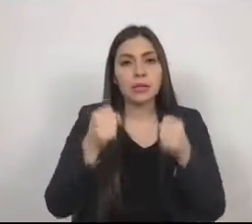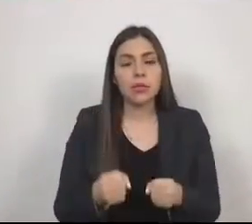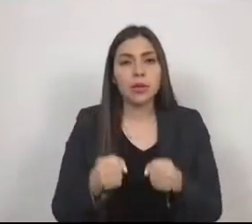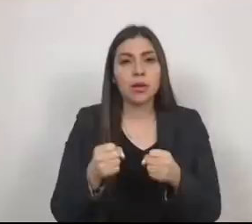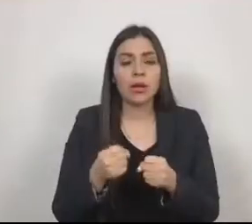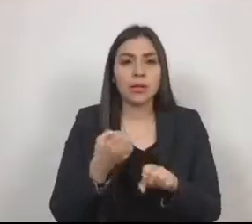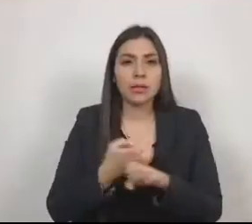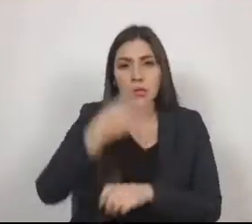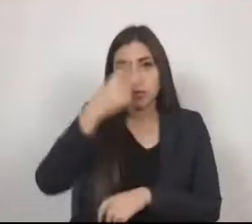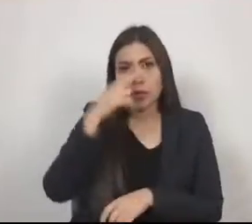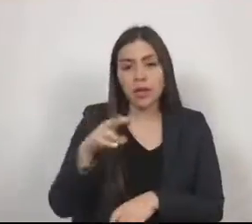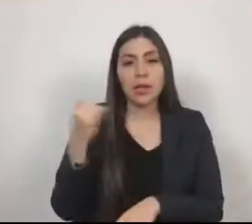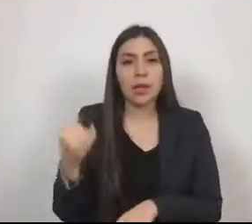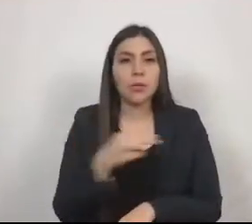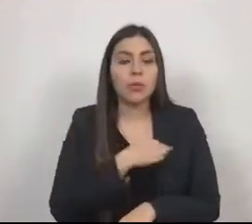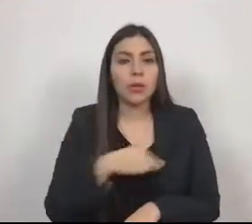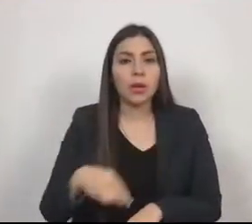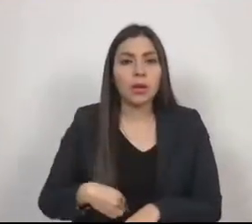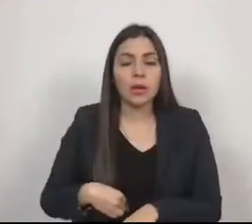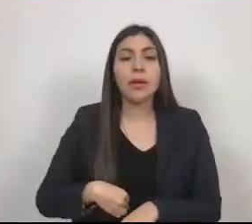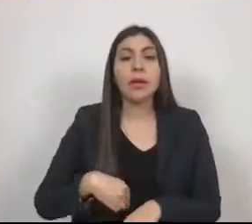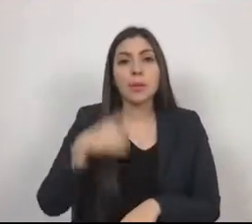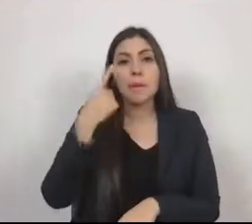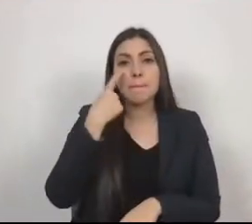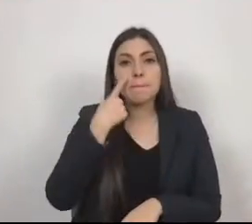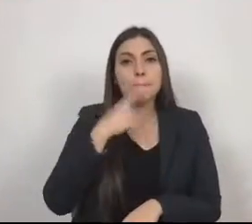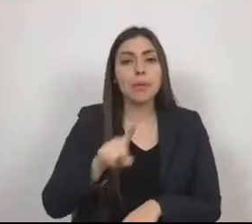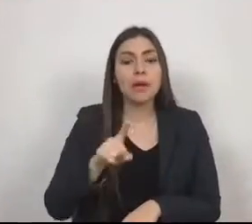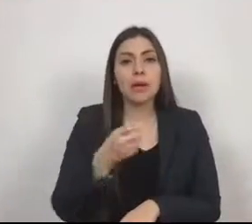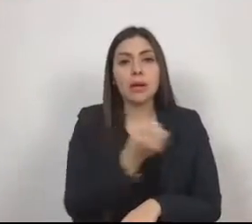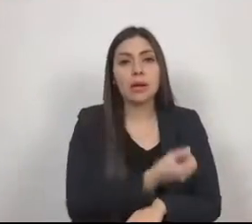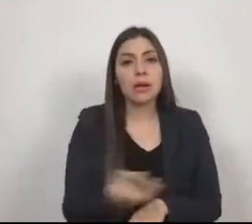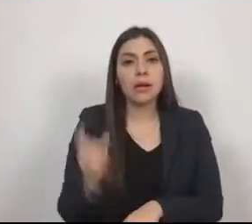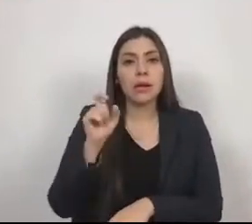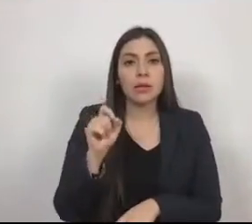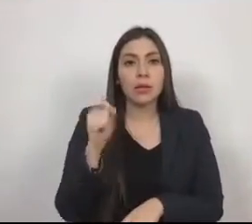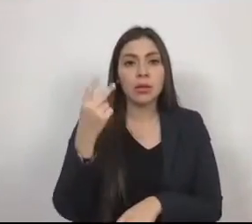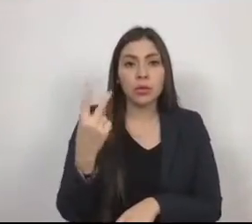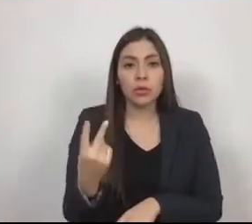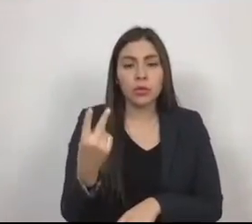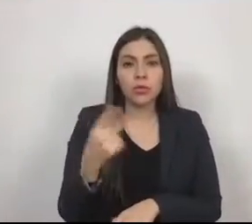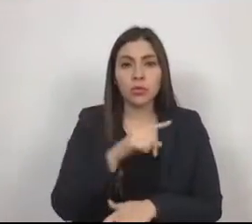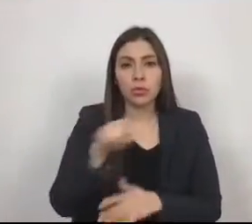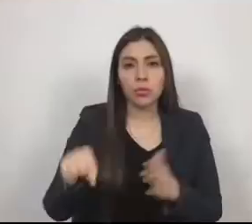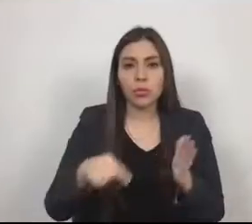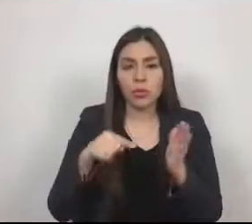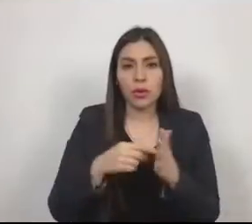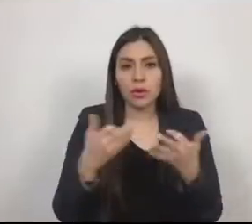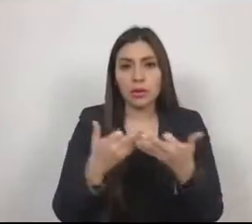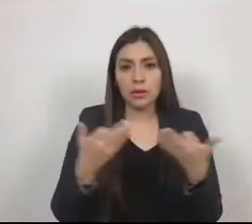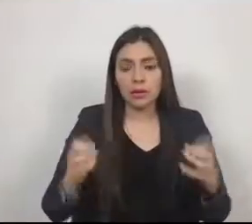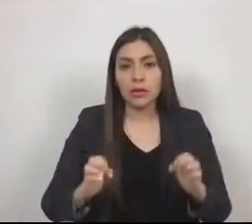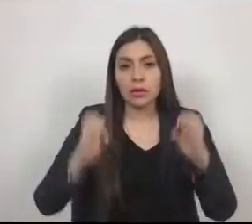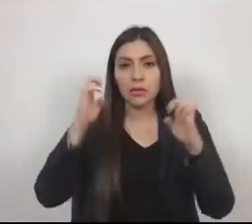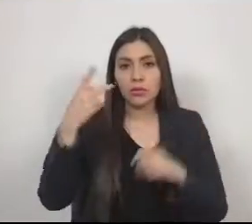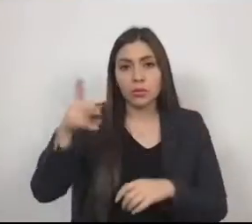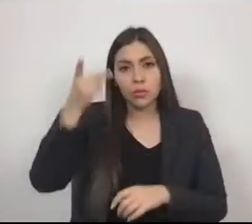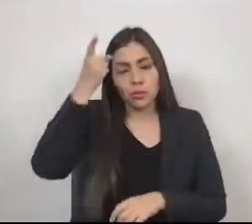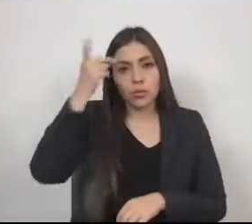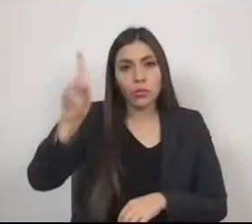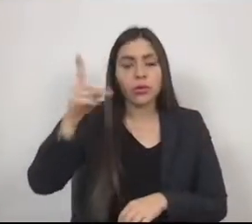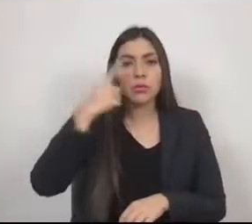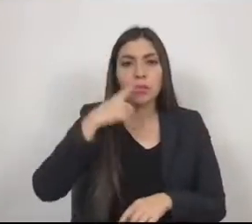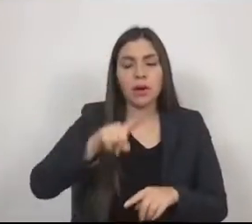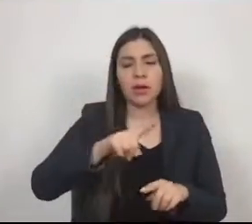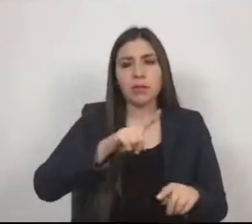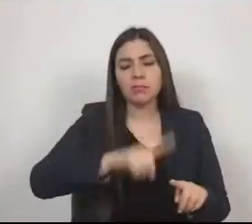México municipios a desincorporar y enajenar 22 inmuebles de su propiedad. De igual forma, el 4 de noviembre de